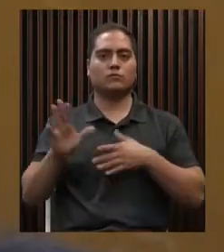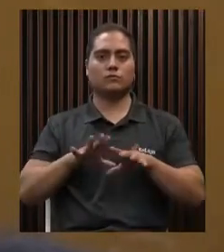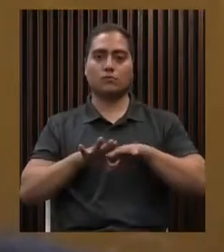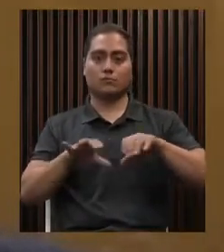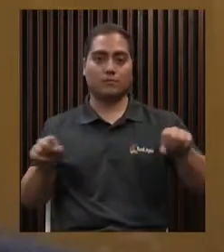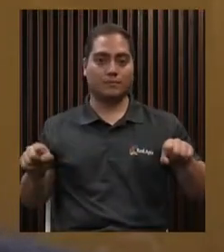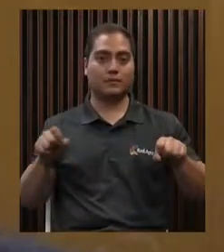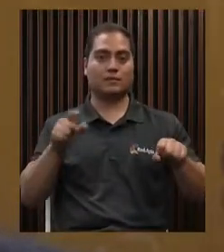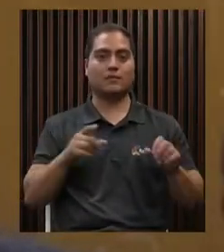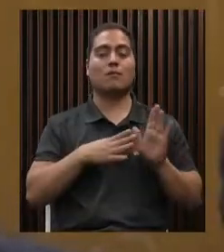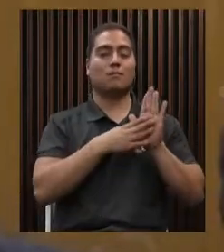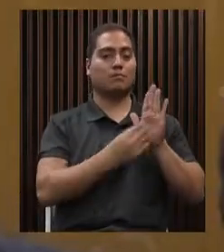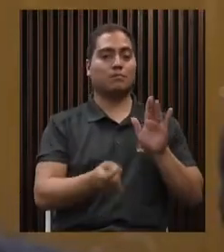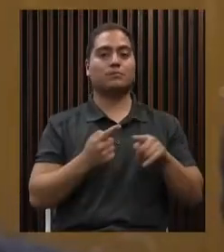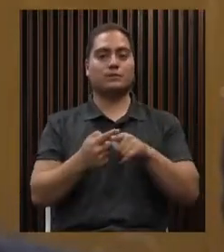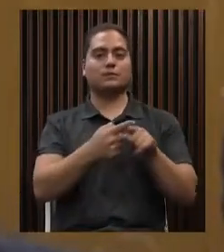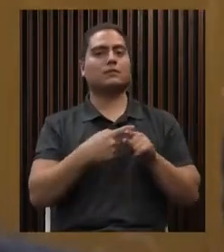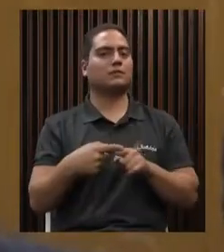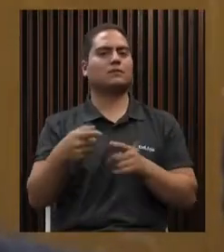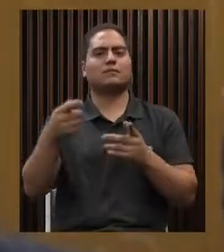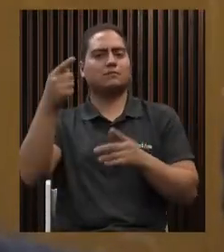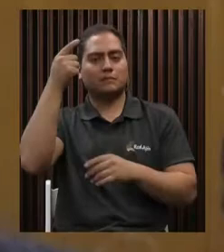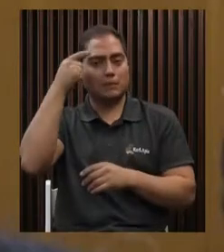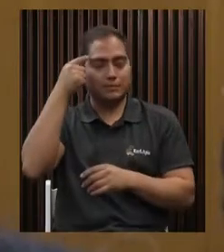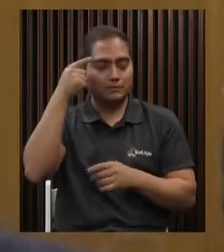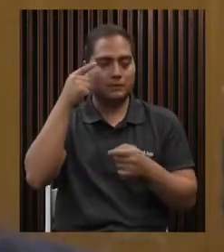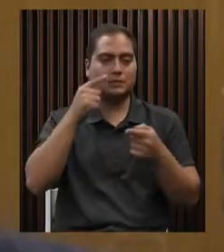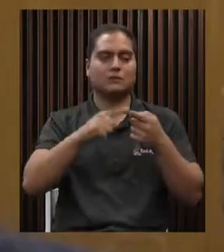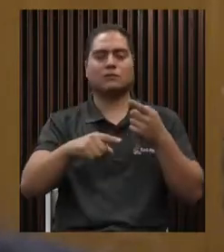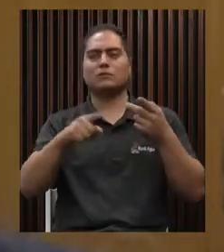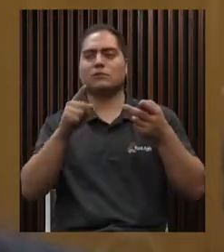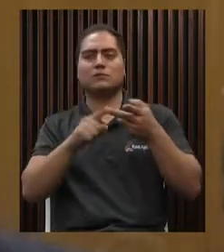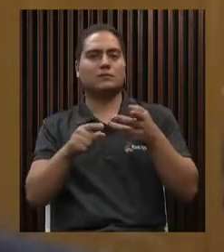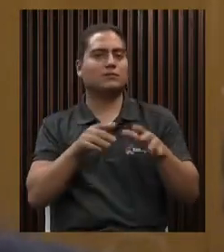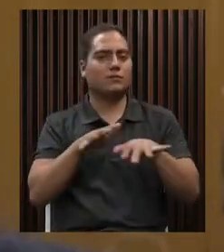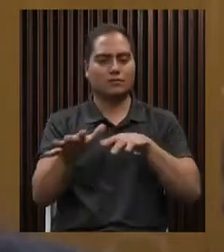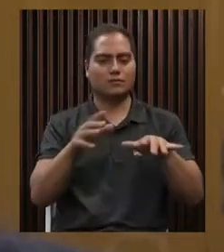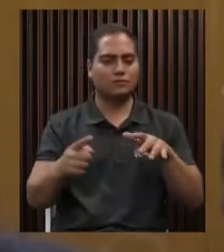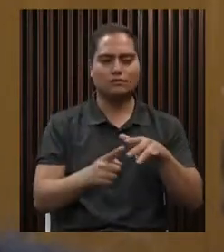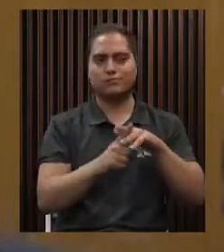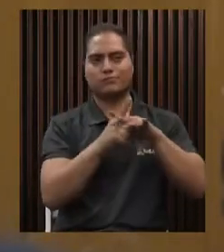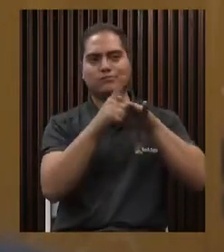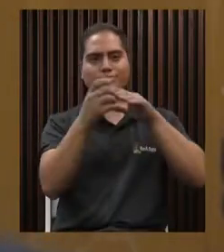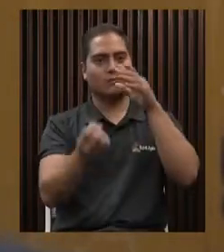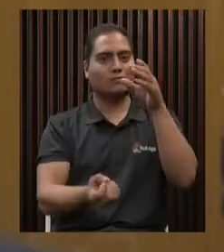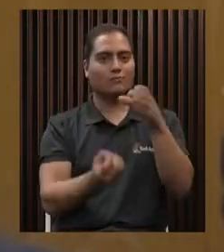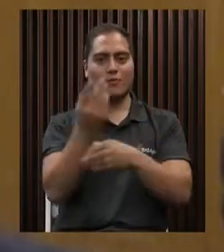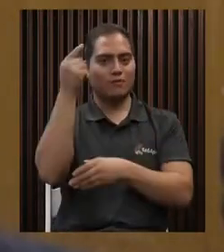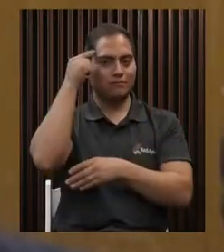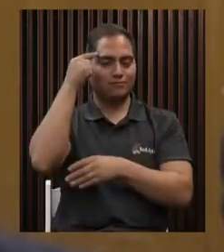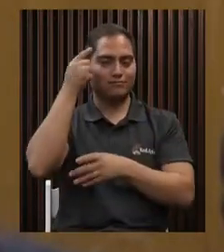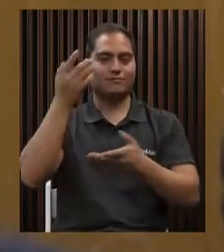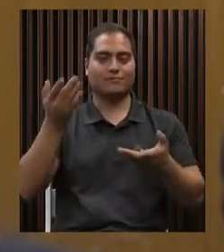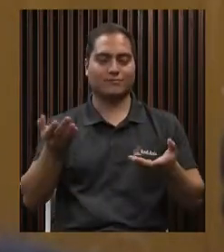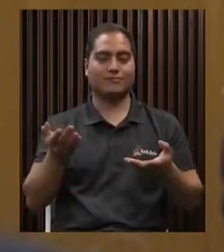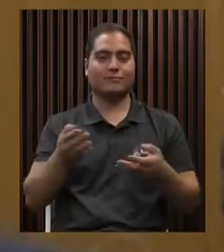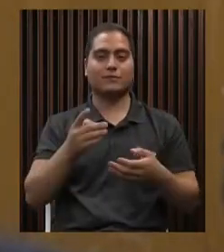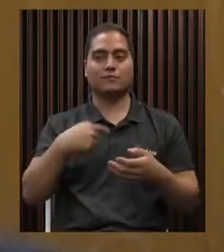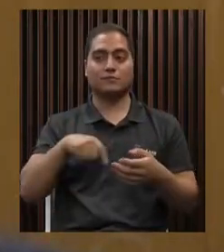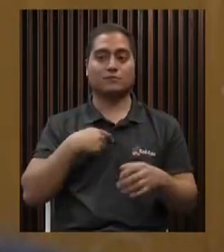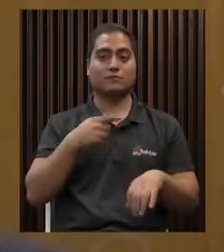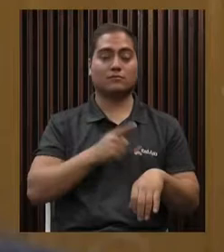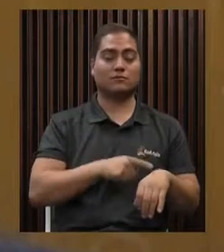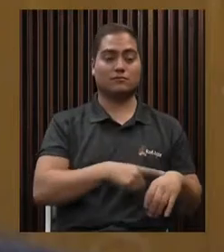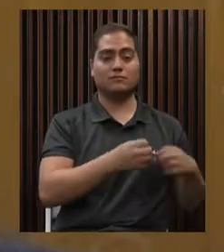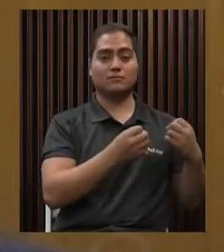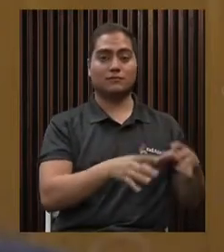respecta a su forma de pensar, a las acciones que surgen a partir de este pensamiento. Por lo tanto, no vamos a invertir tiempo